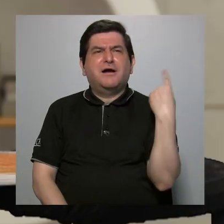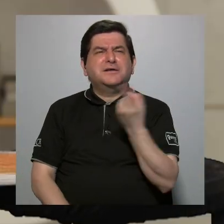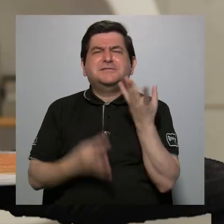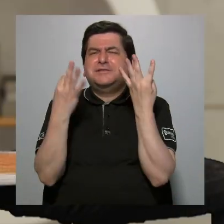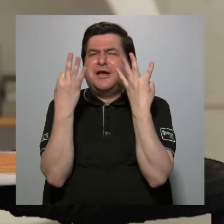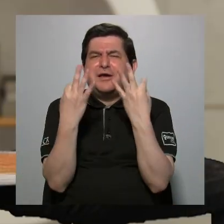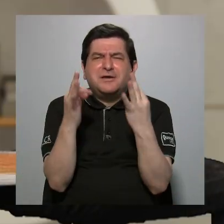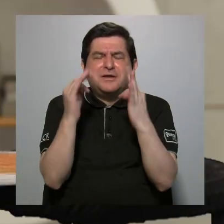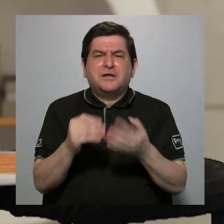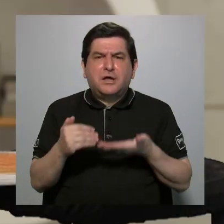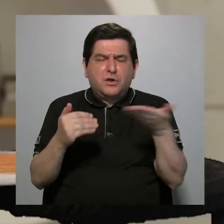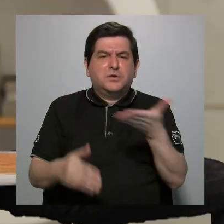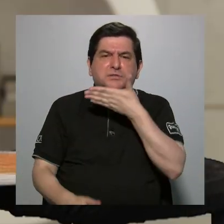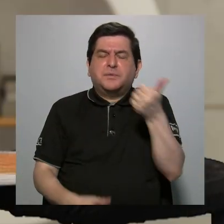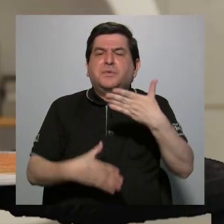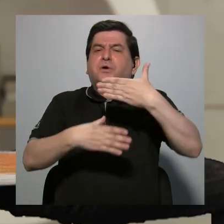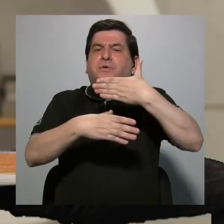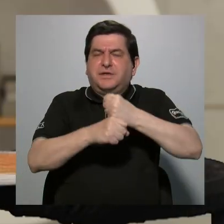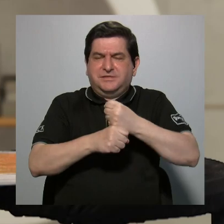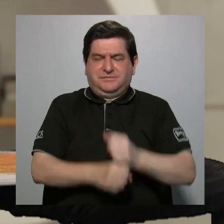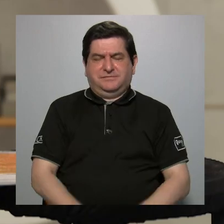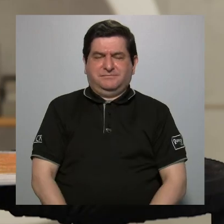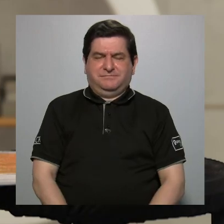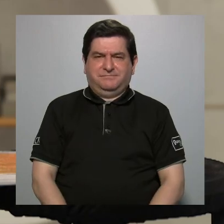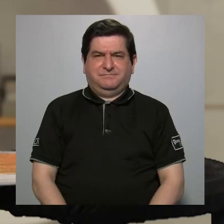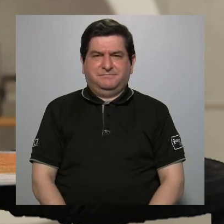siempre lo que he tratado es de hacer las cosas lo mejor posible.